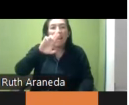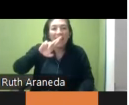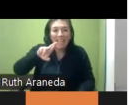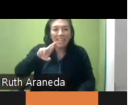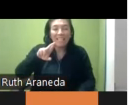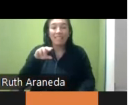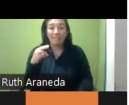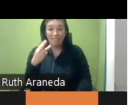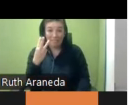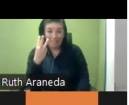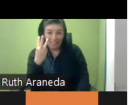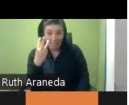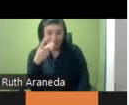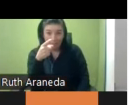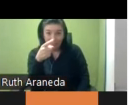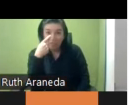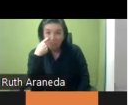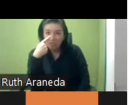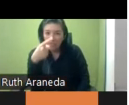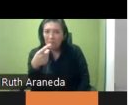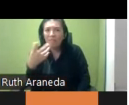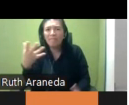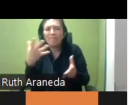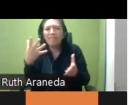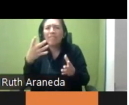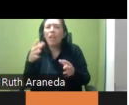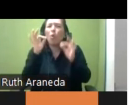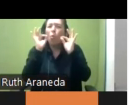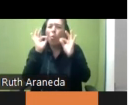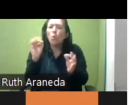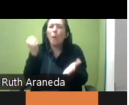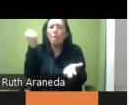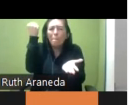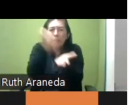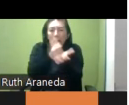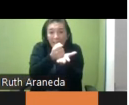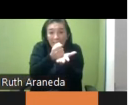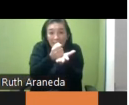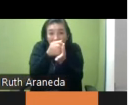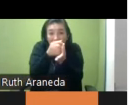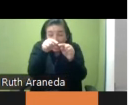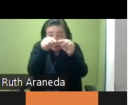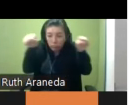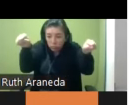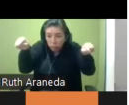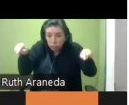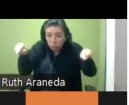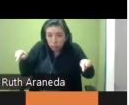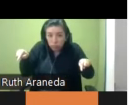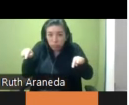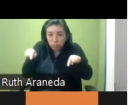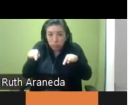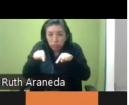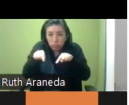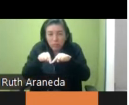Aquí vemos una cuadrícula, y dentro de esa cuadrícula un fardo